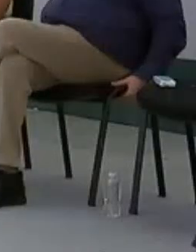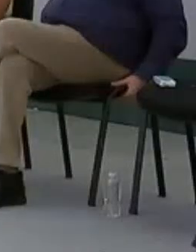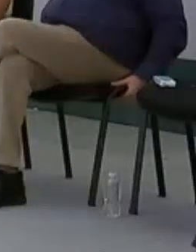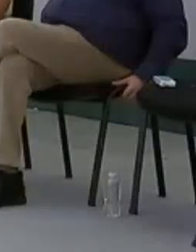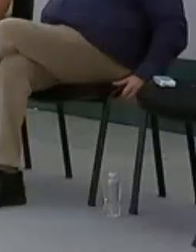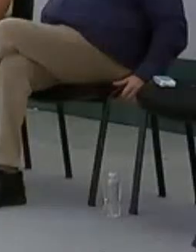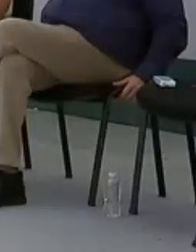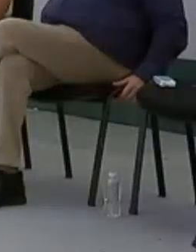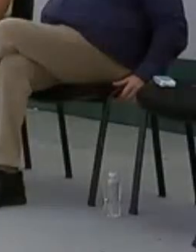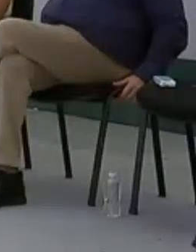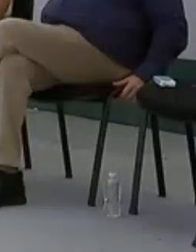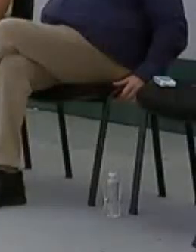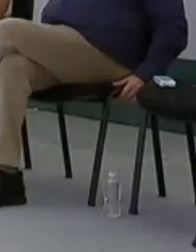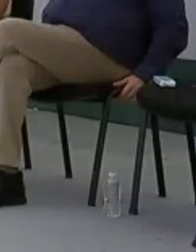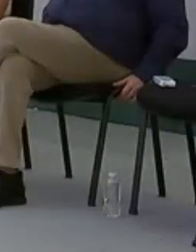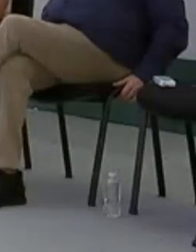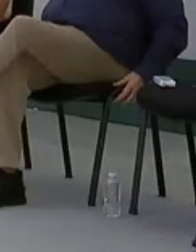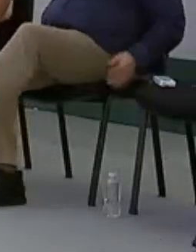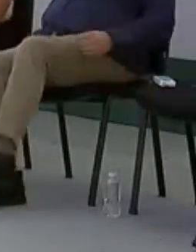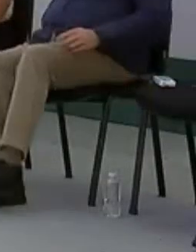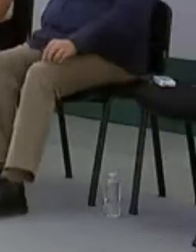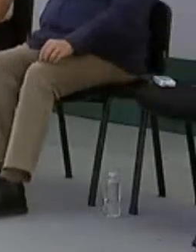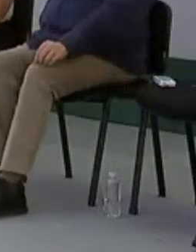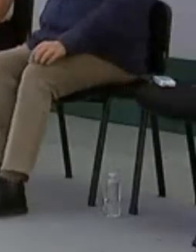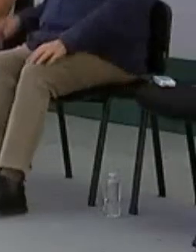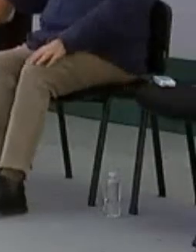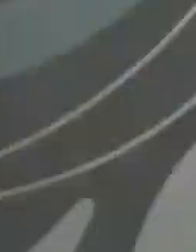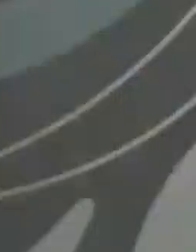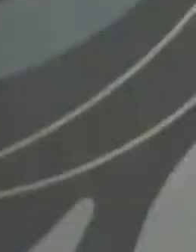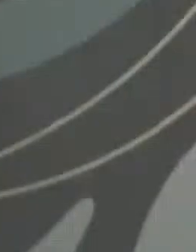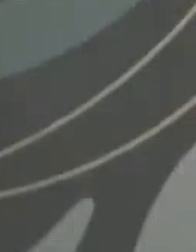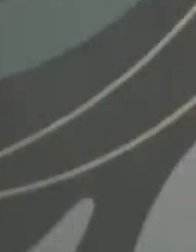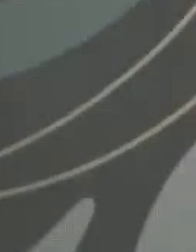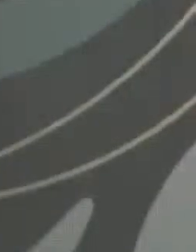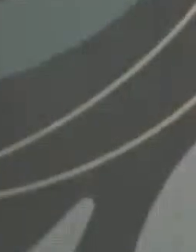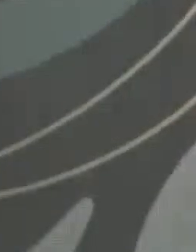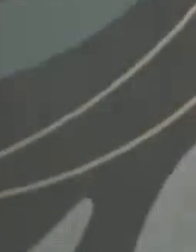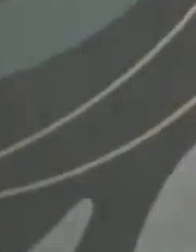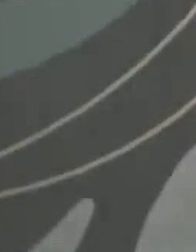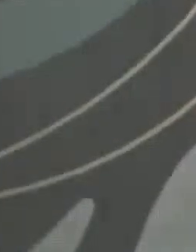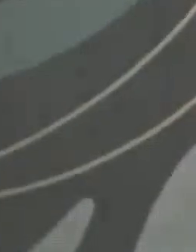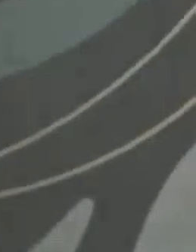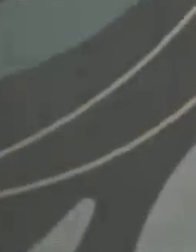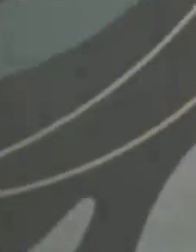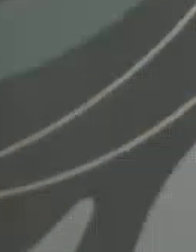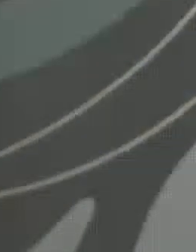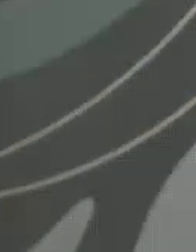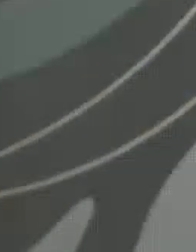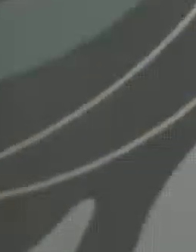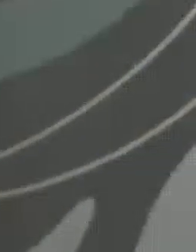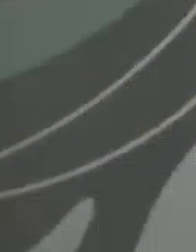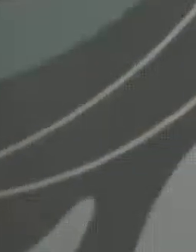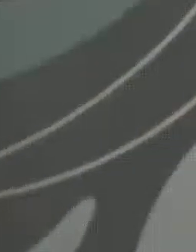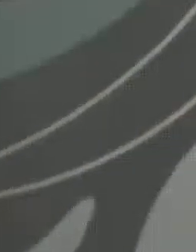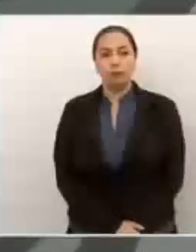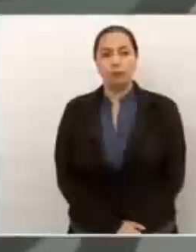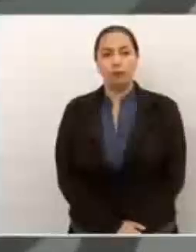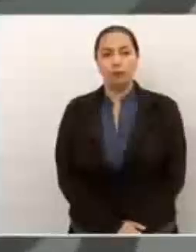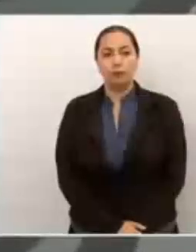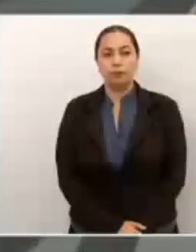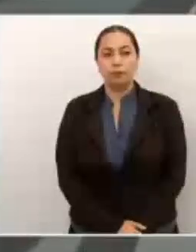Muchas gracias a todas y a todos, a los compañeros y compañeras que tienen un cartel que